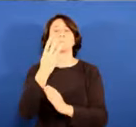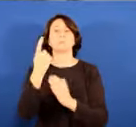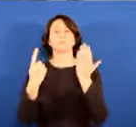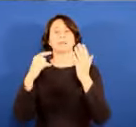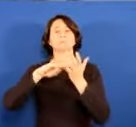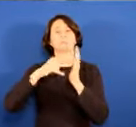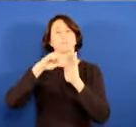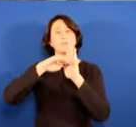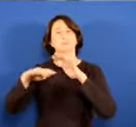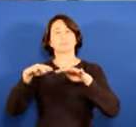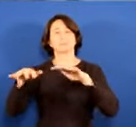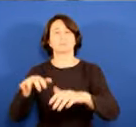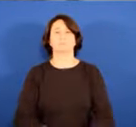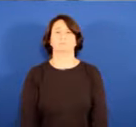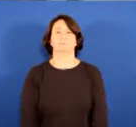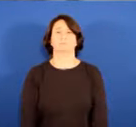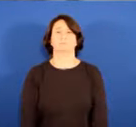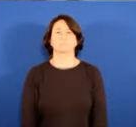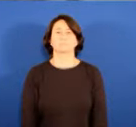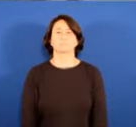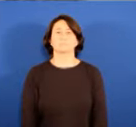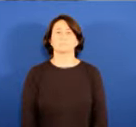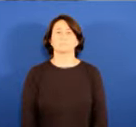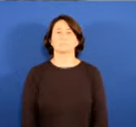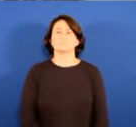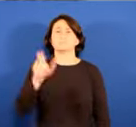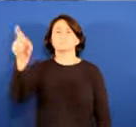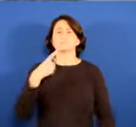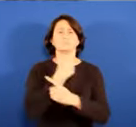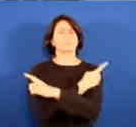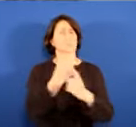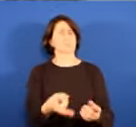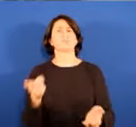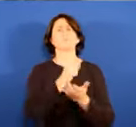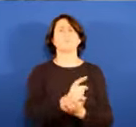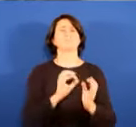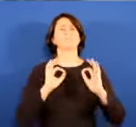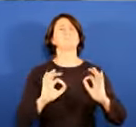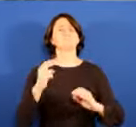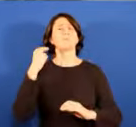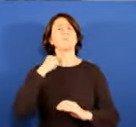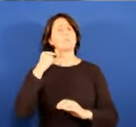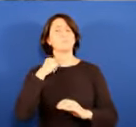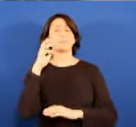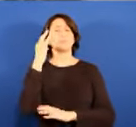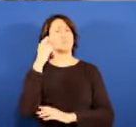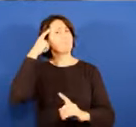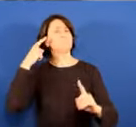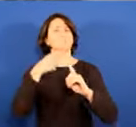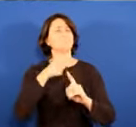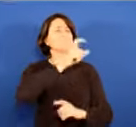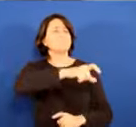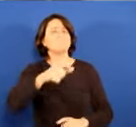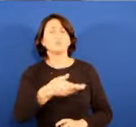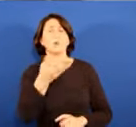marcha contra el fraude. El máximo responsable foral de Vizcaya ha querido insistir en que esta institución no ha dejado de actuar ni un